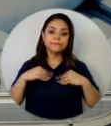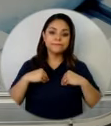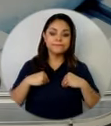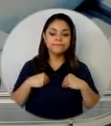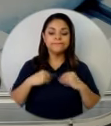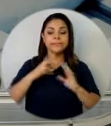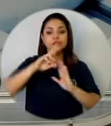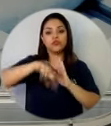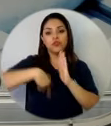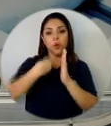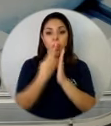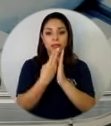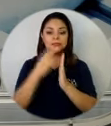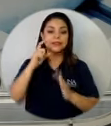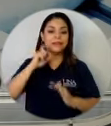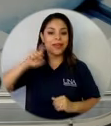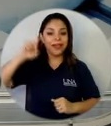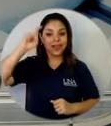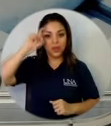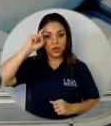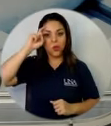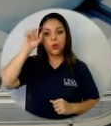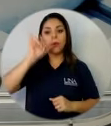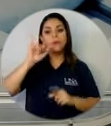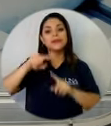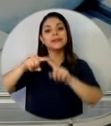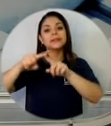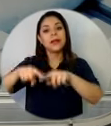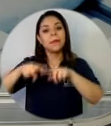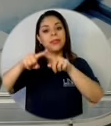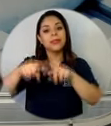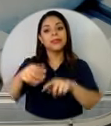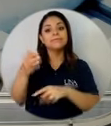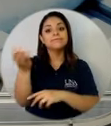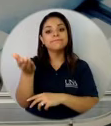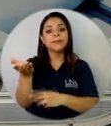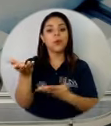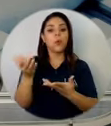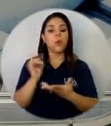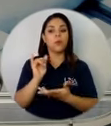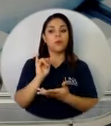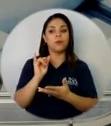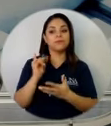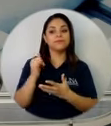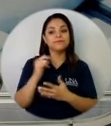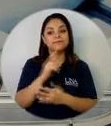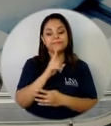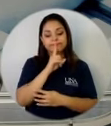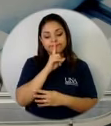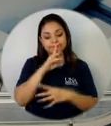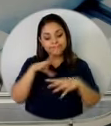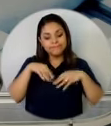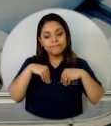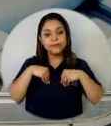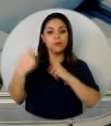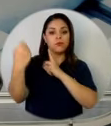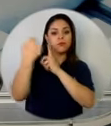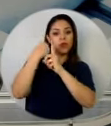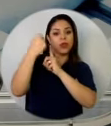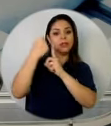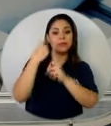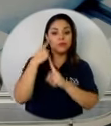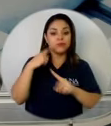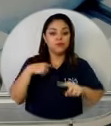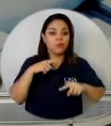esos roles, ¿verdad?, de género, y esas dependencia muchas veces en relaciones de violencia o de